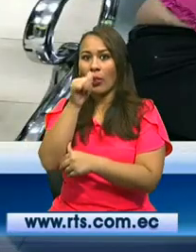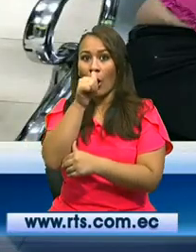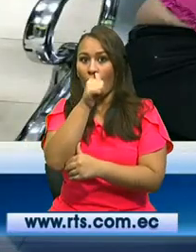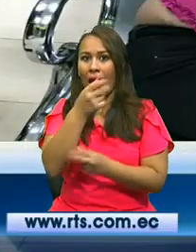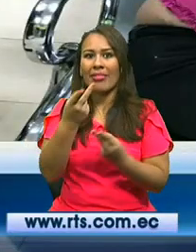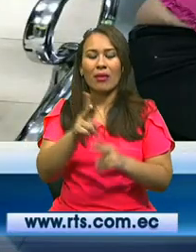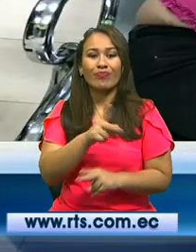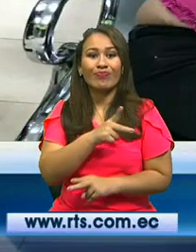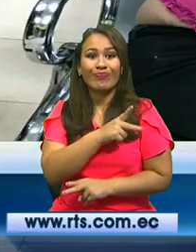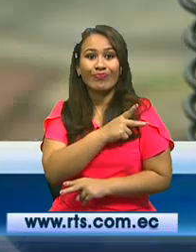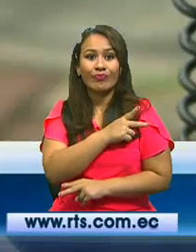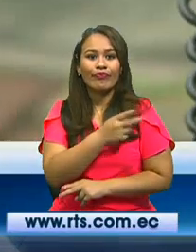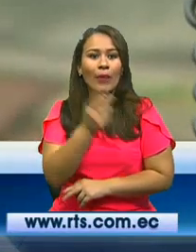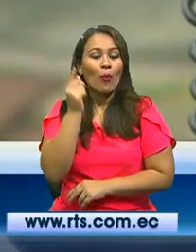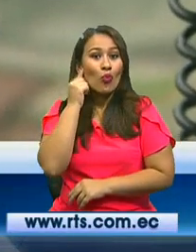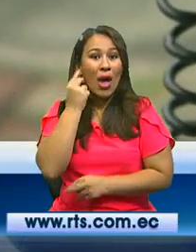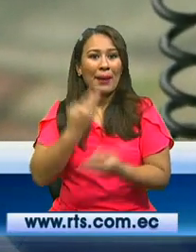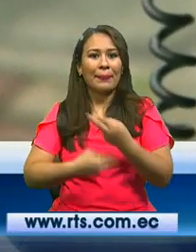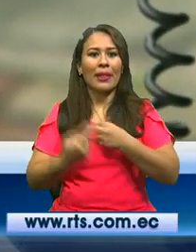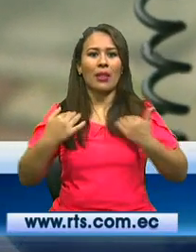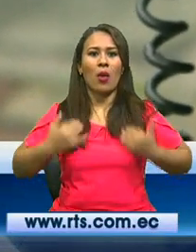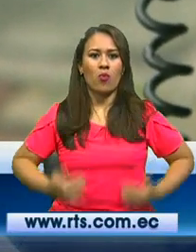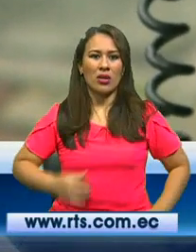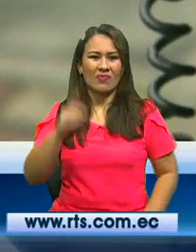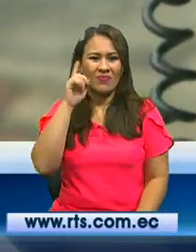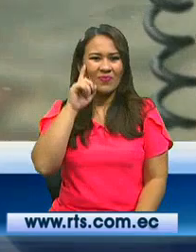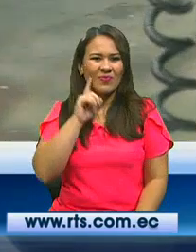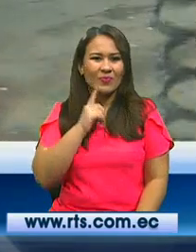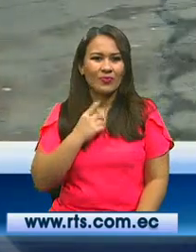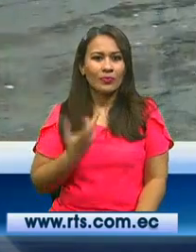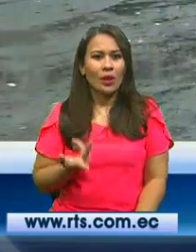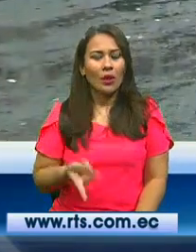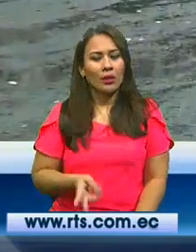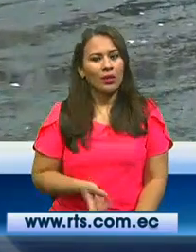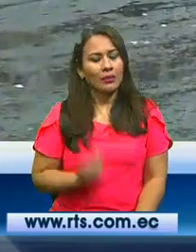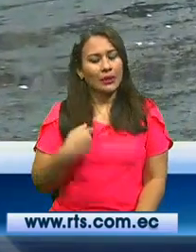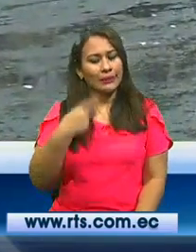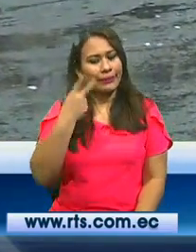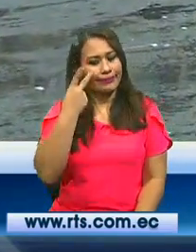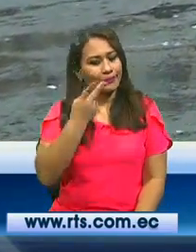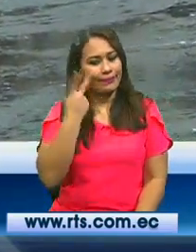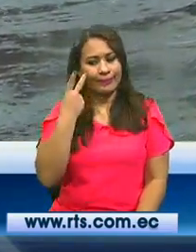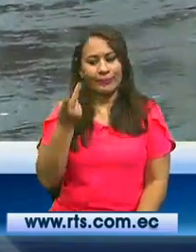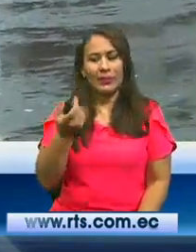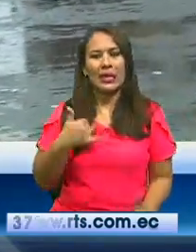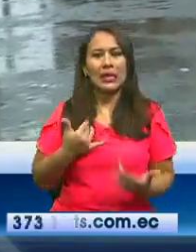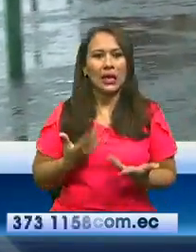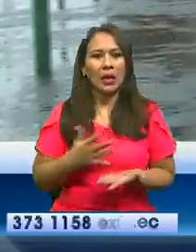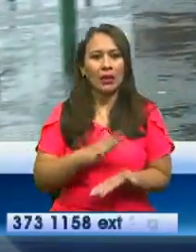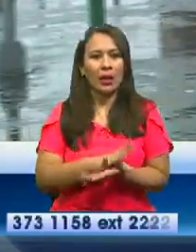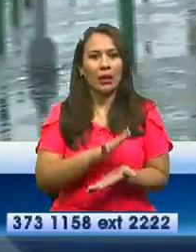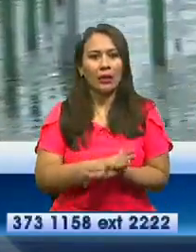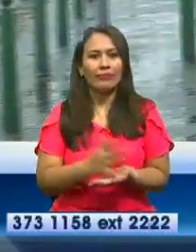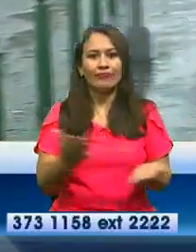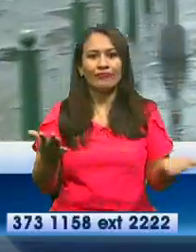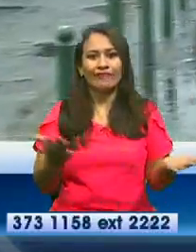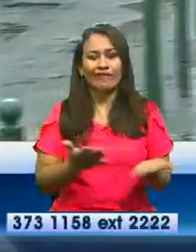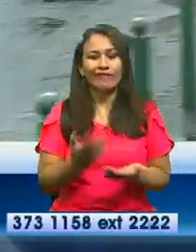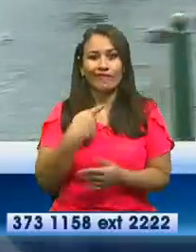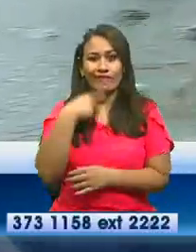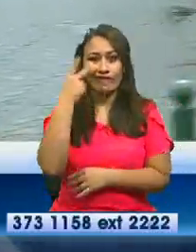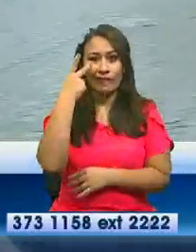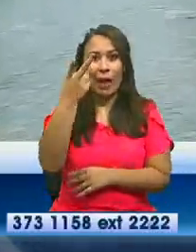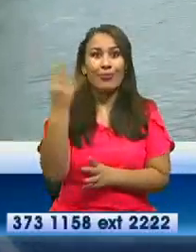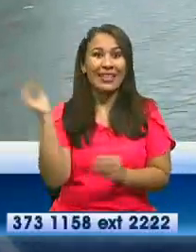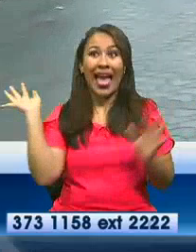y trabajo sexual ilegal. Autoridades y policías buscan devolver la tranquilidad a la zona rosa de la capital, donde quienes llegan a pasar